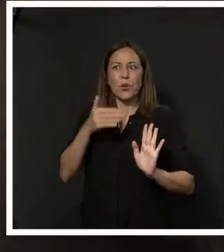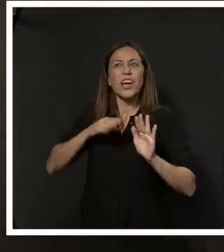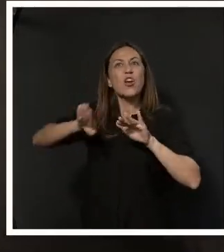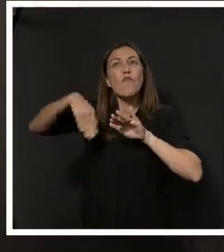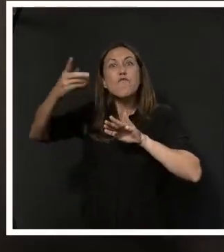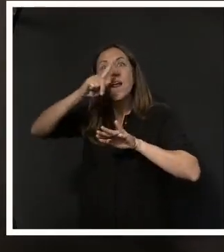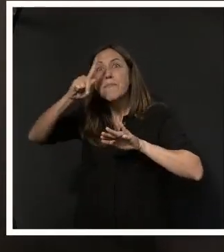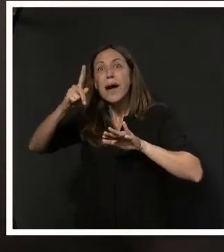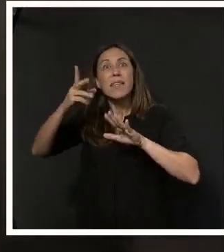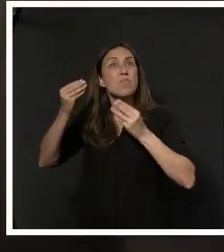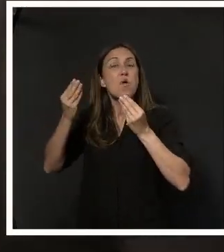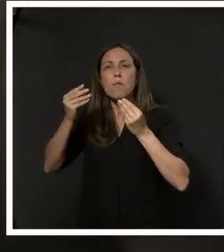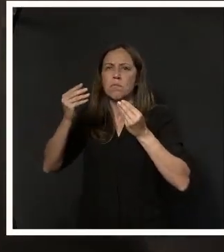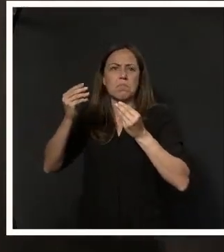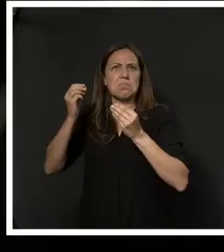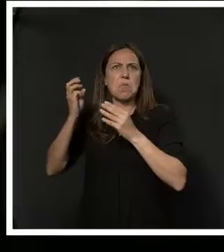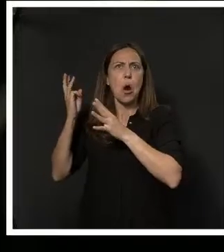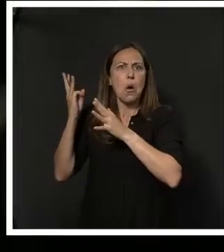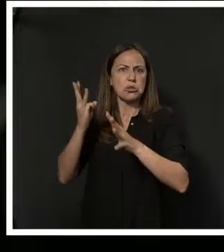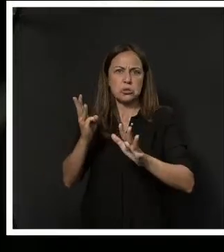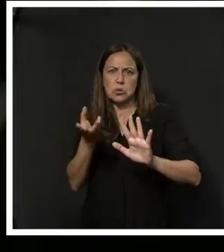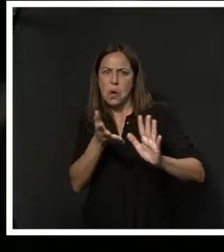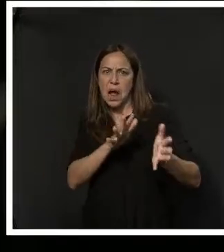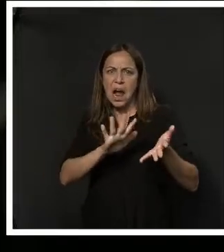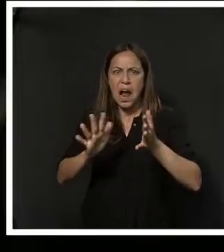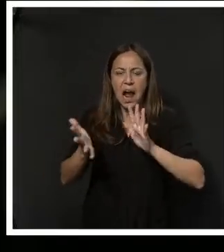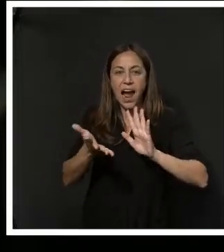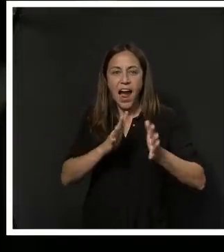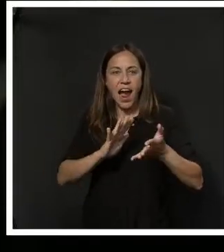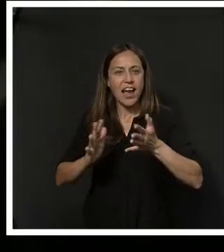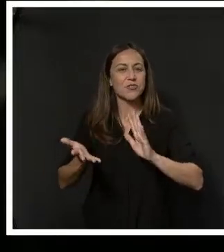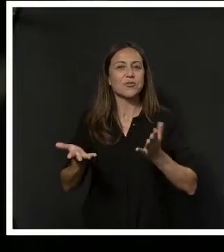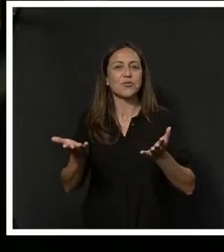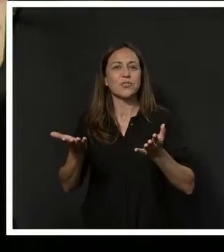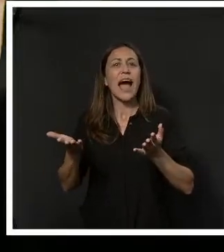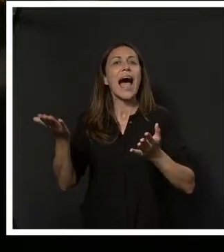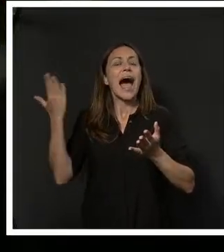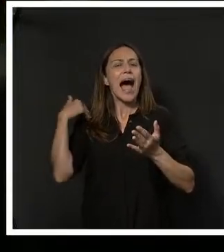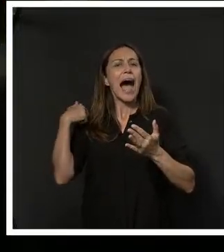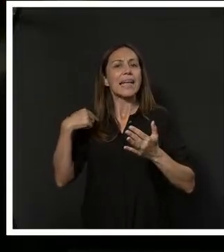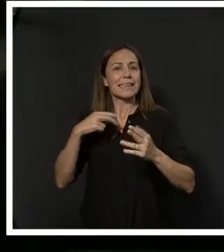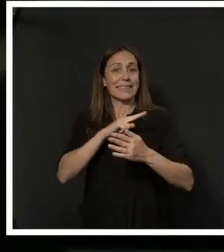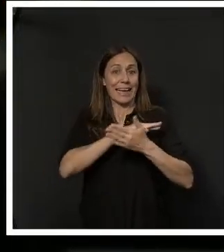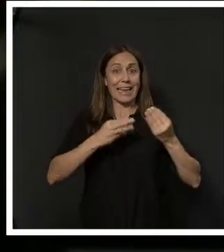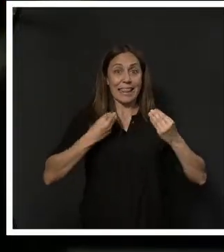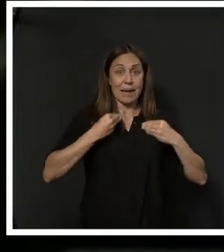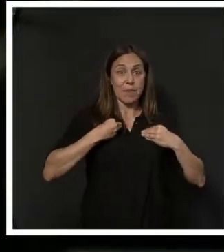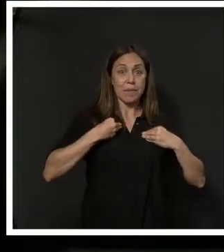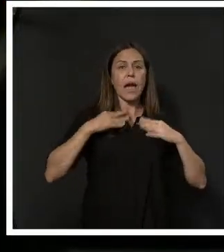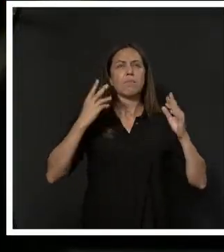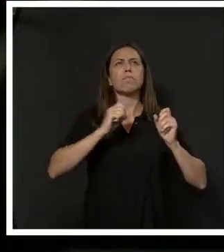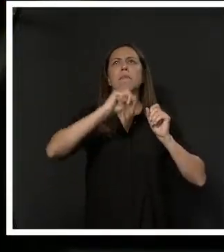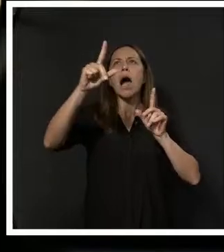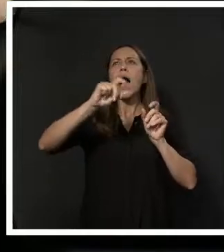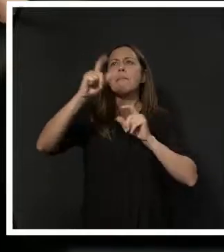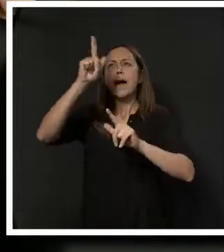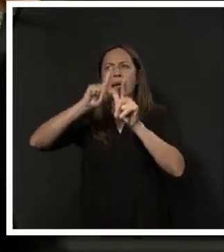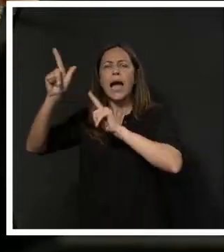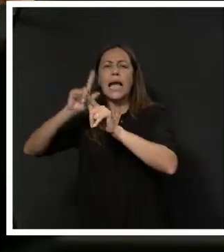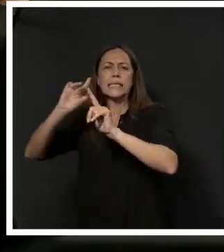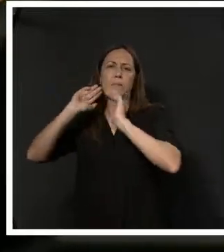tanto tiempo fuera eh más o menos una cosa así antes pasaba mucho tiempo fuera pero no tiene residencia permanente